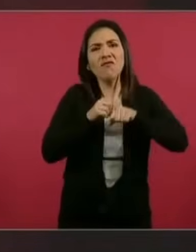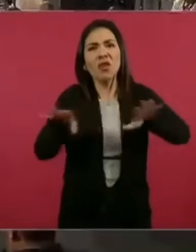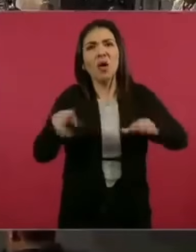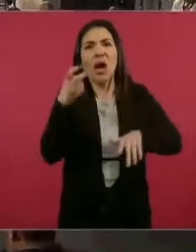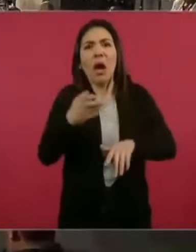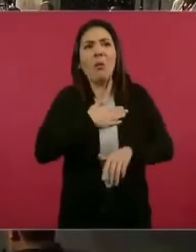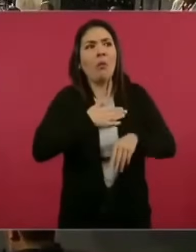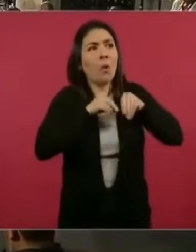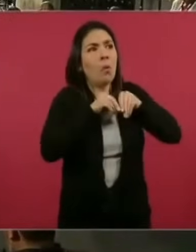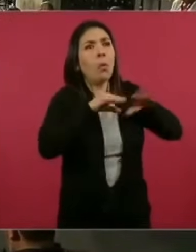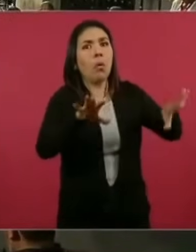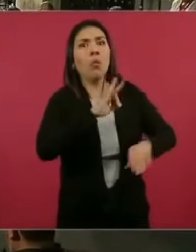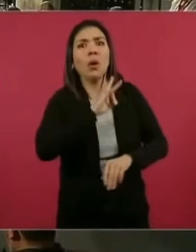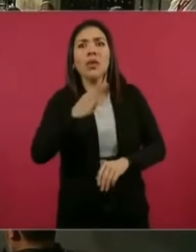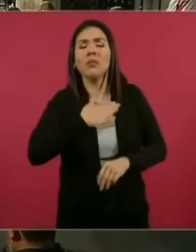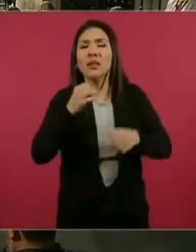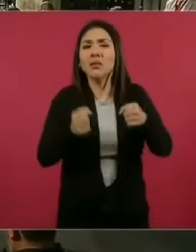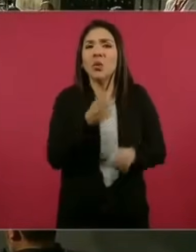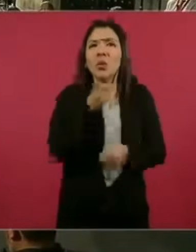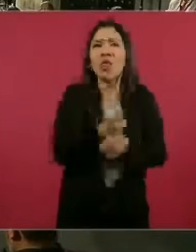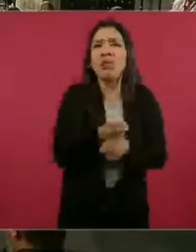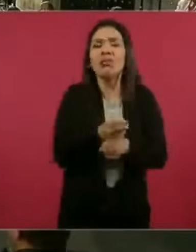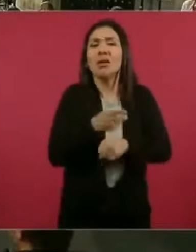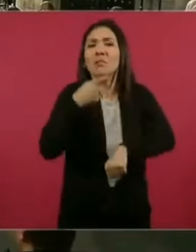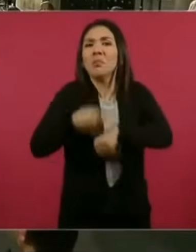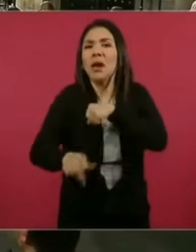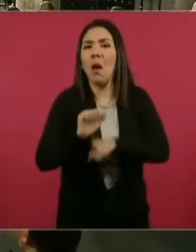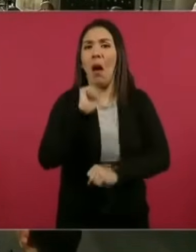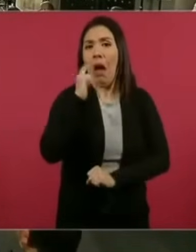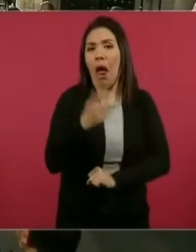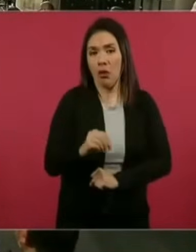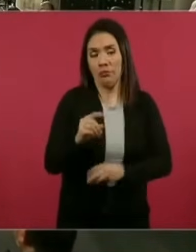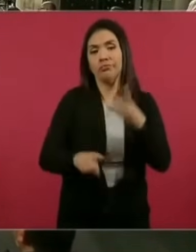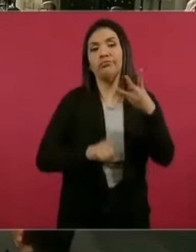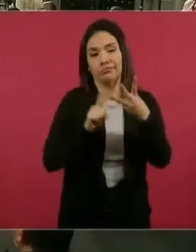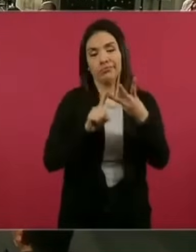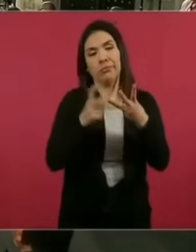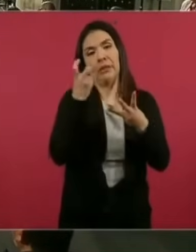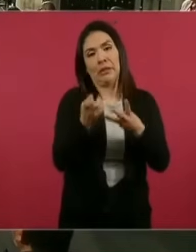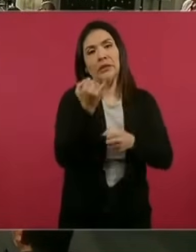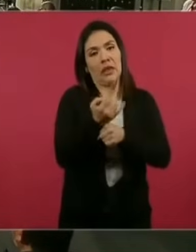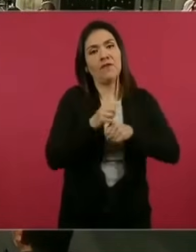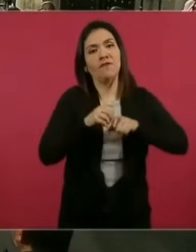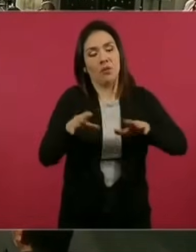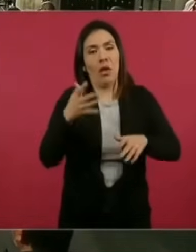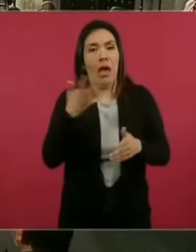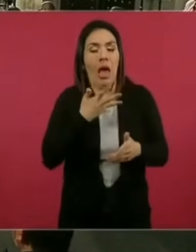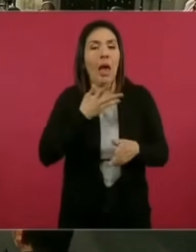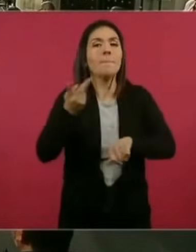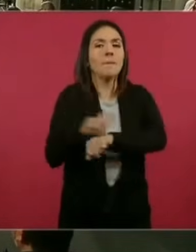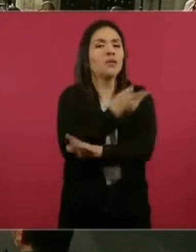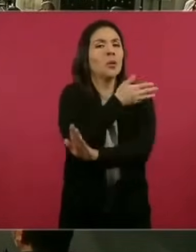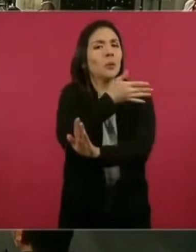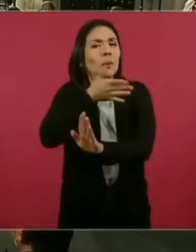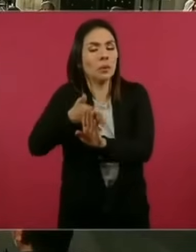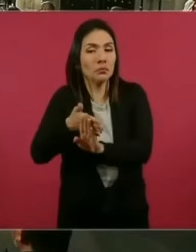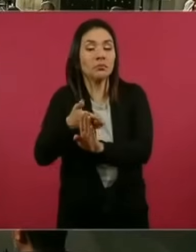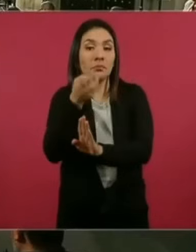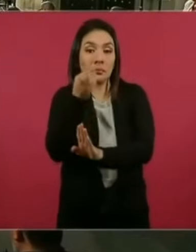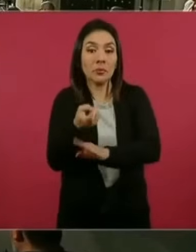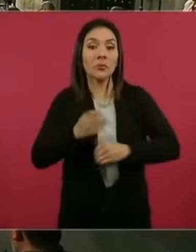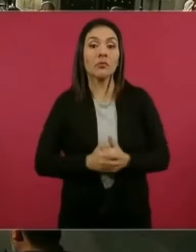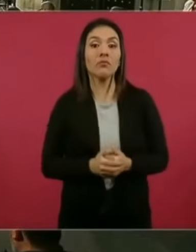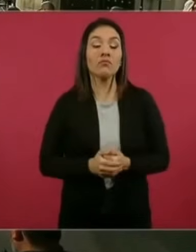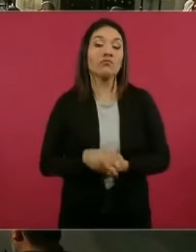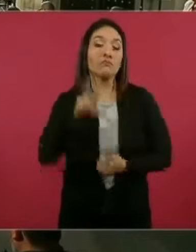puede afectar su seguridad o su situación personal. Esta es la información que tenemos de los hechos y, bueno, pues lo